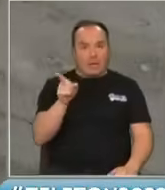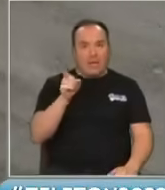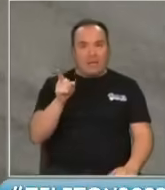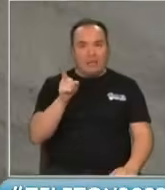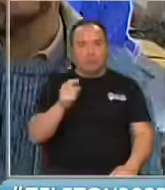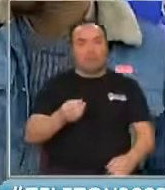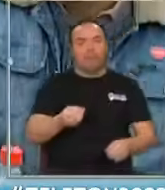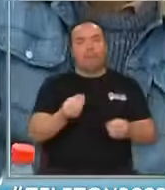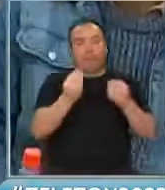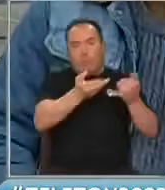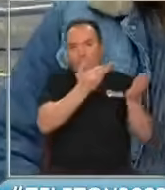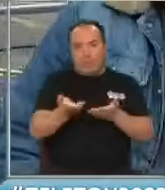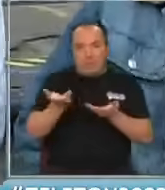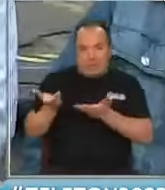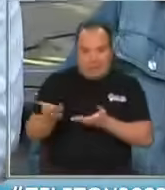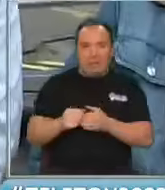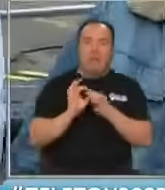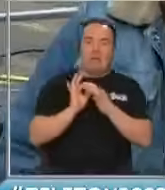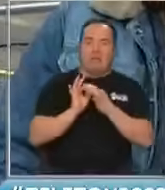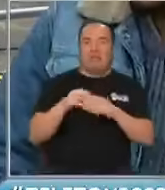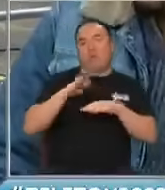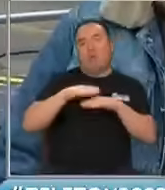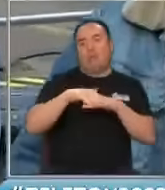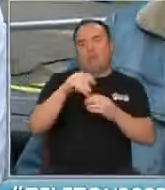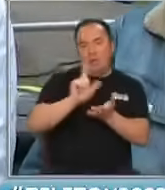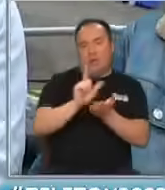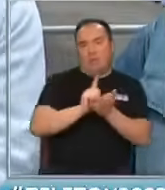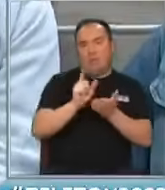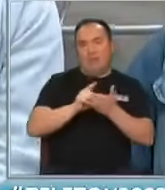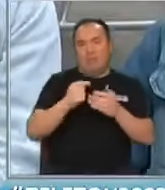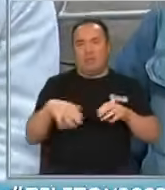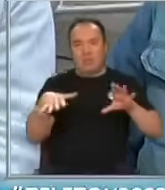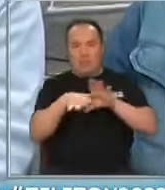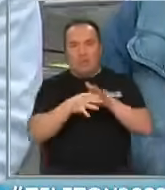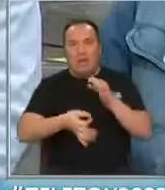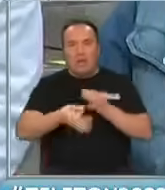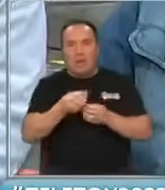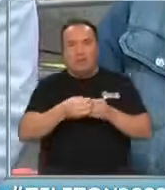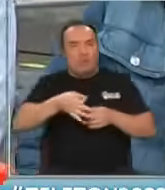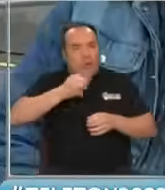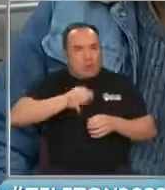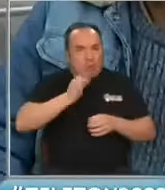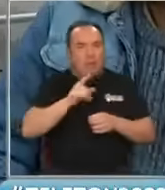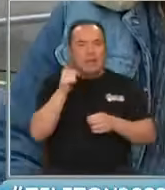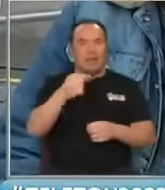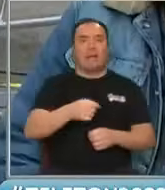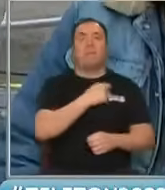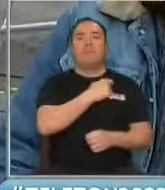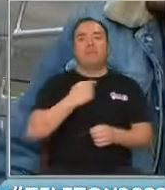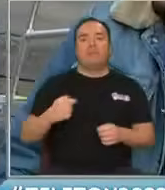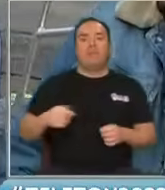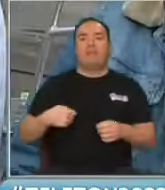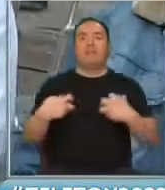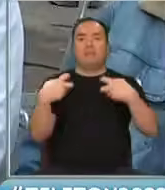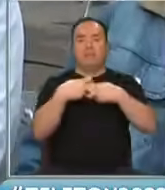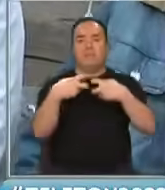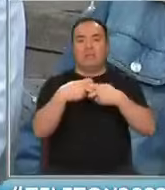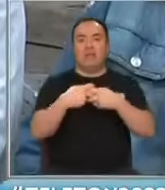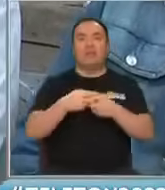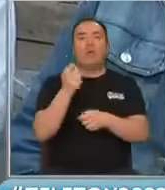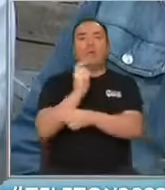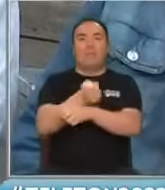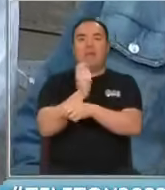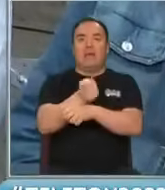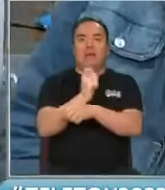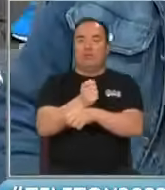las gracias por habernos prestado acá la Caleta Portales para hacer esta desayunatón. El presidente del Sindicato de los Pescadores de la Caleta Portales.